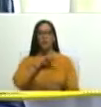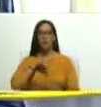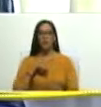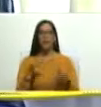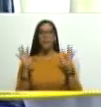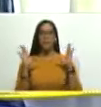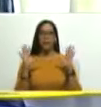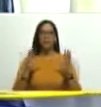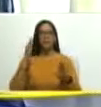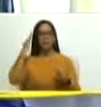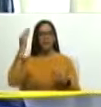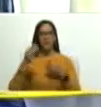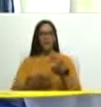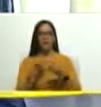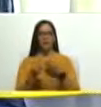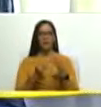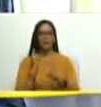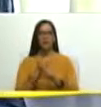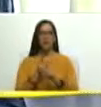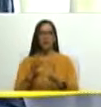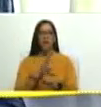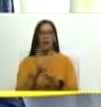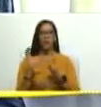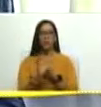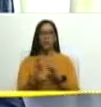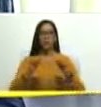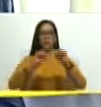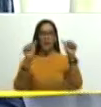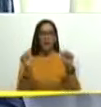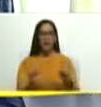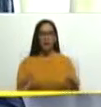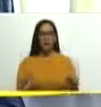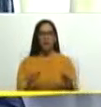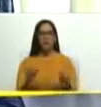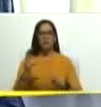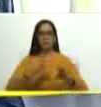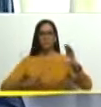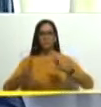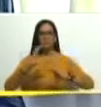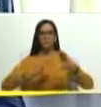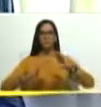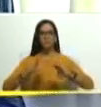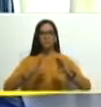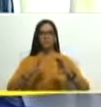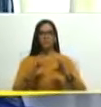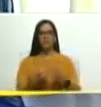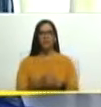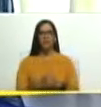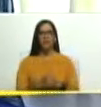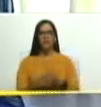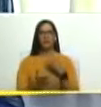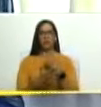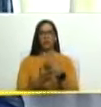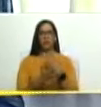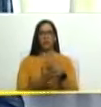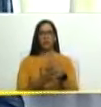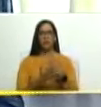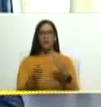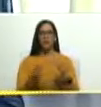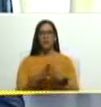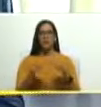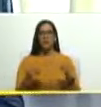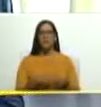saben hacer, desde la cultura, desde el arte, desde la ciencia, desde los tecnólogos, desde todos aquellos personajes de